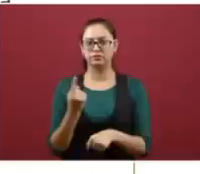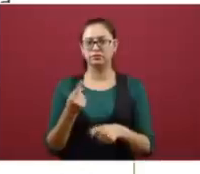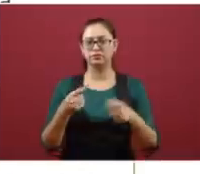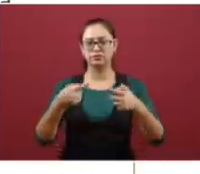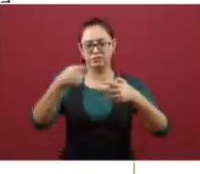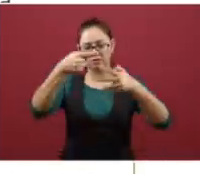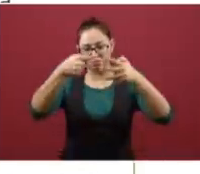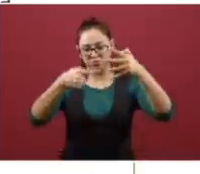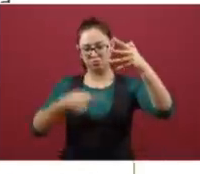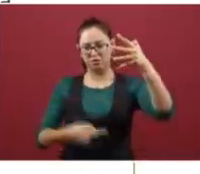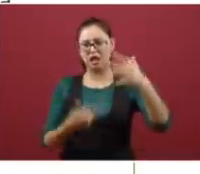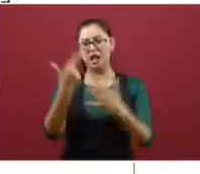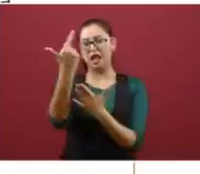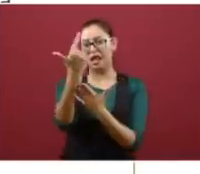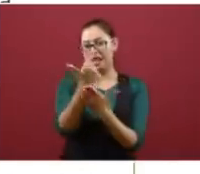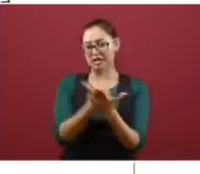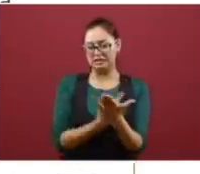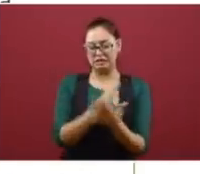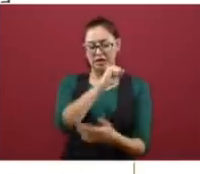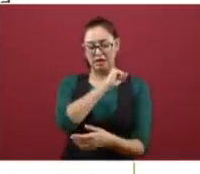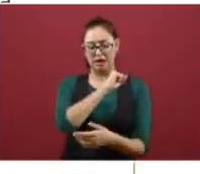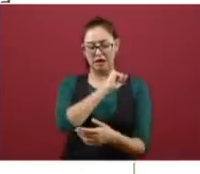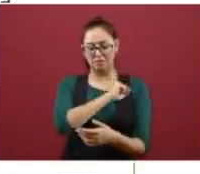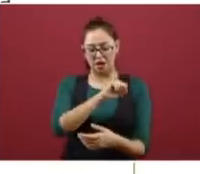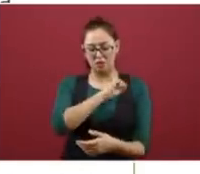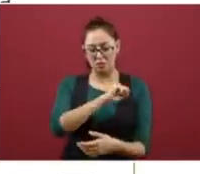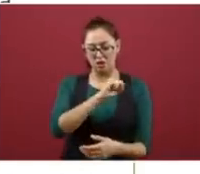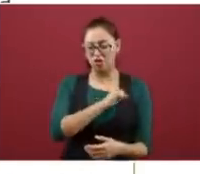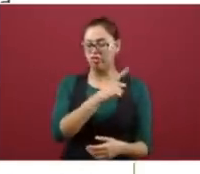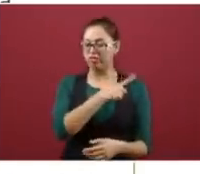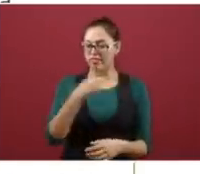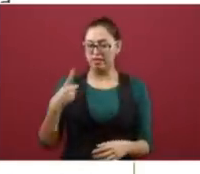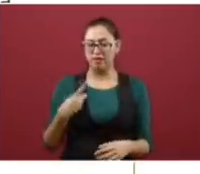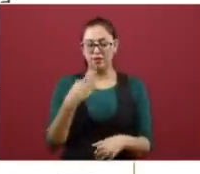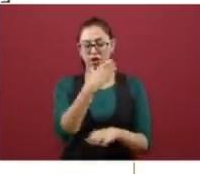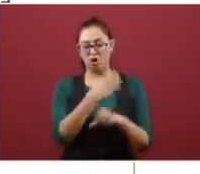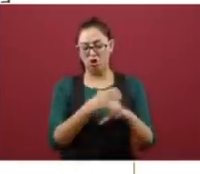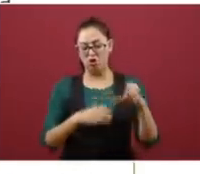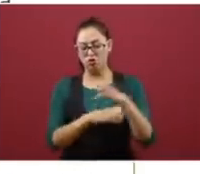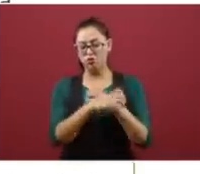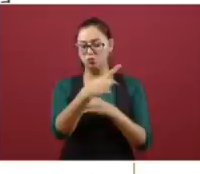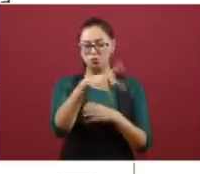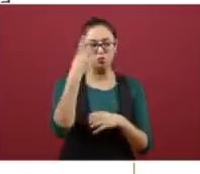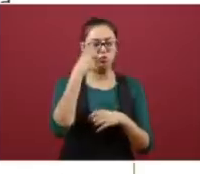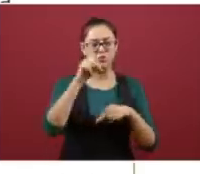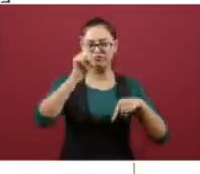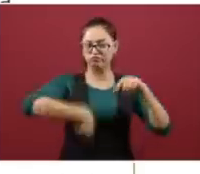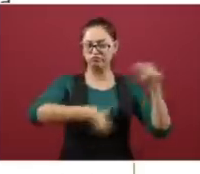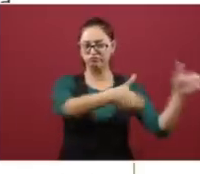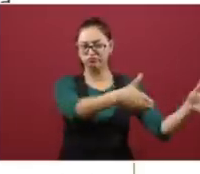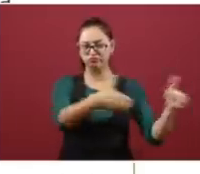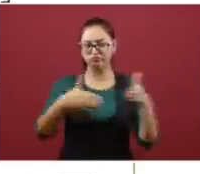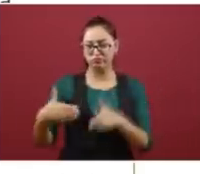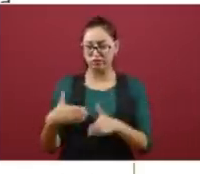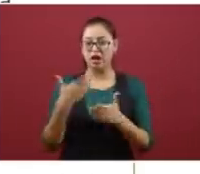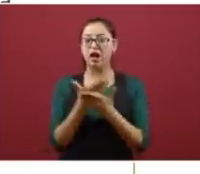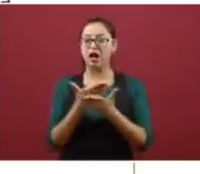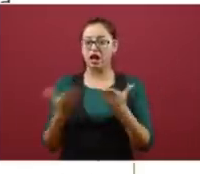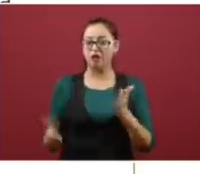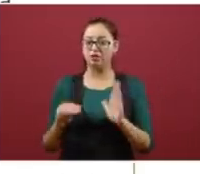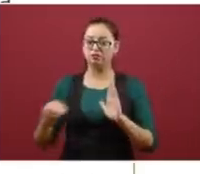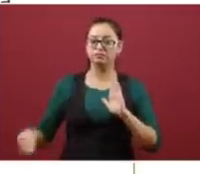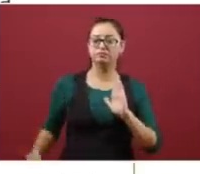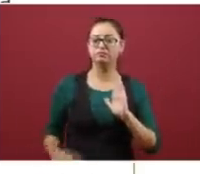sujetos de extinción de dominio y hoy se contemplan como estos delitos